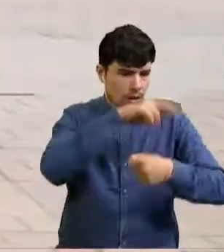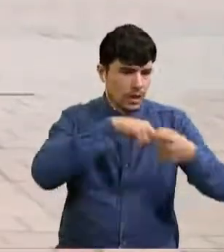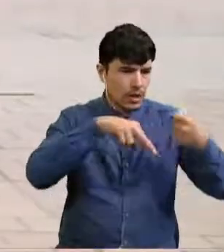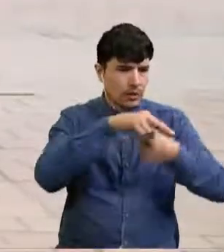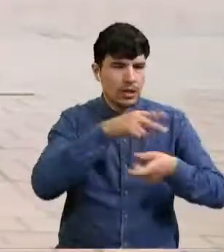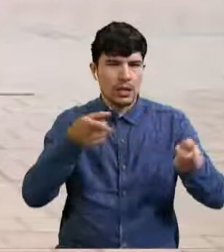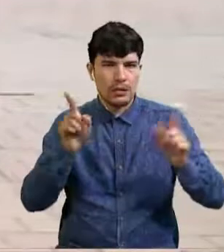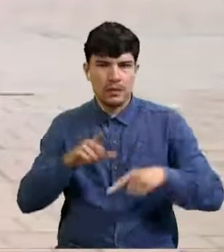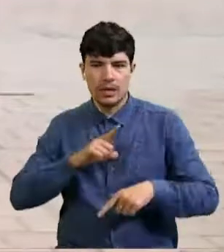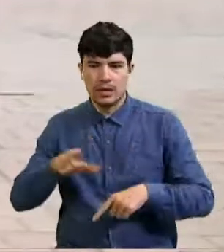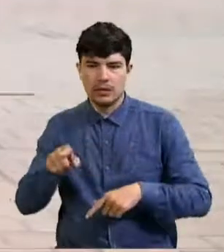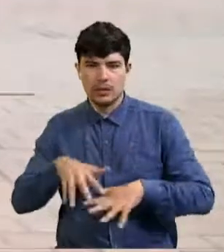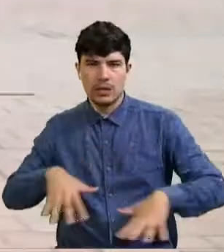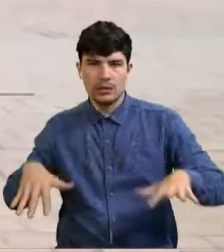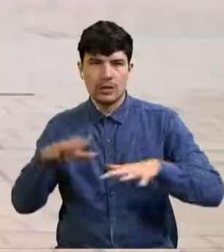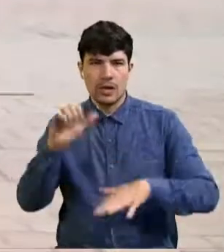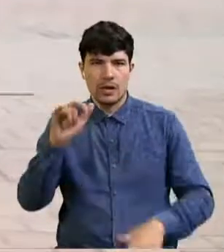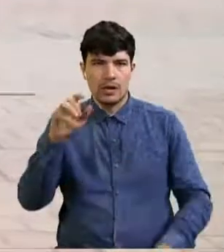zona del catatumbo